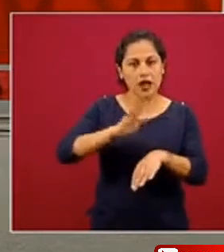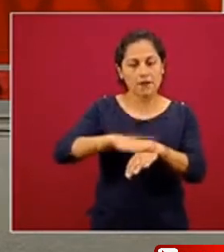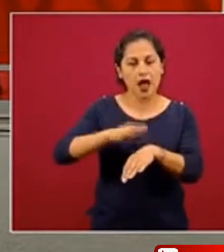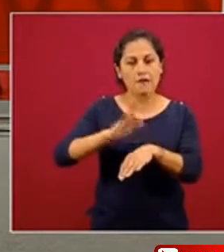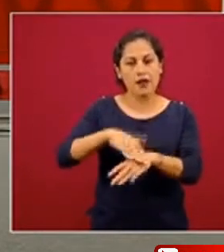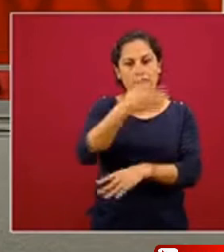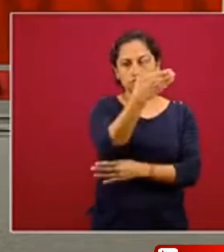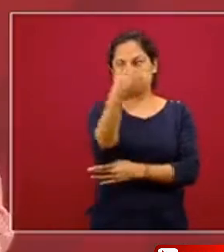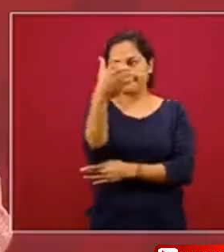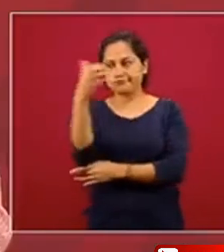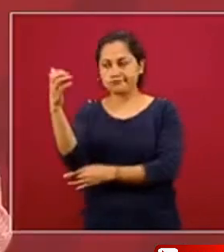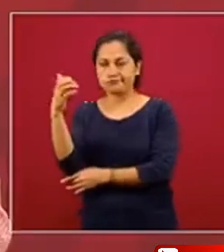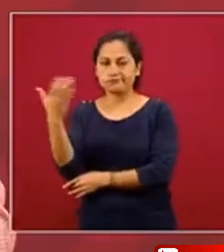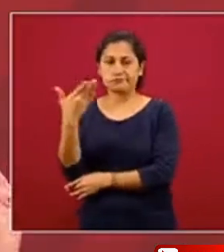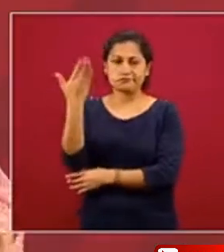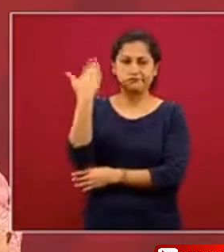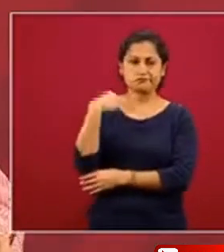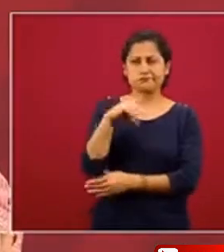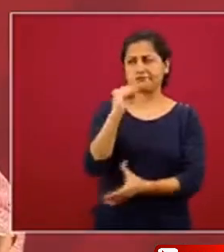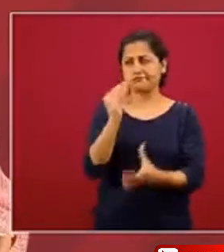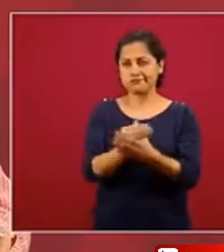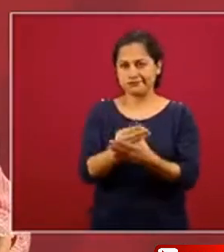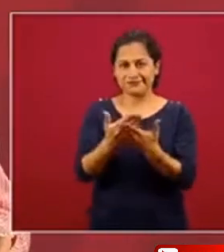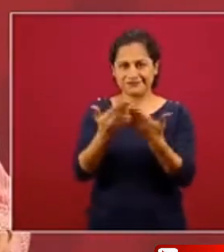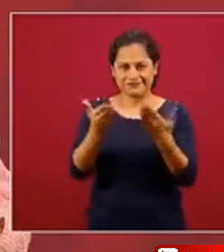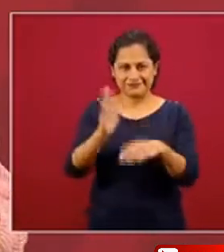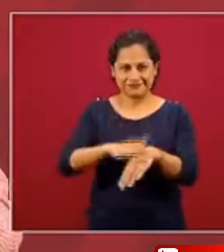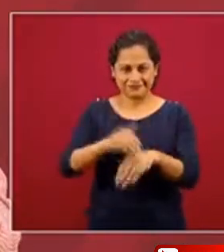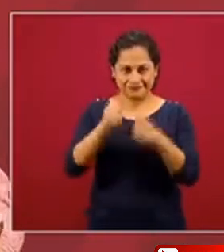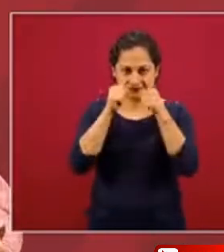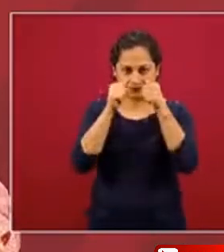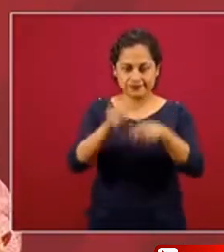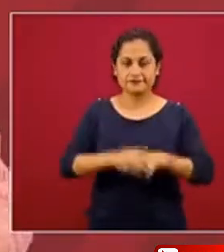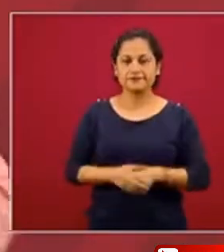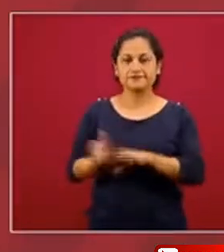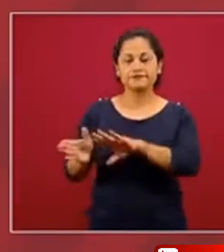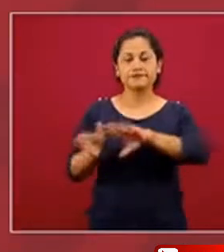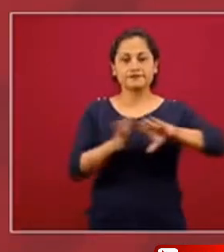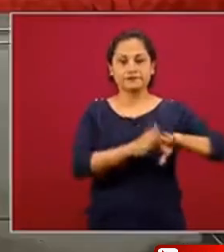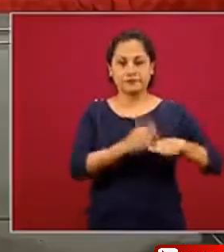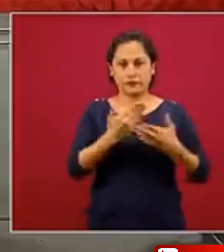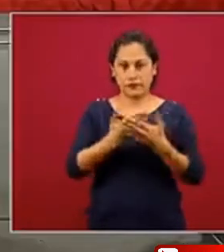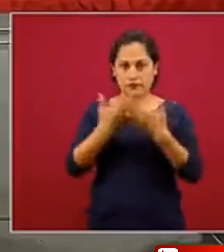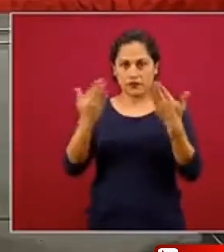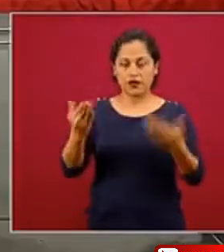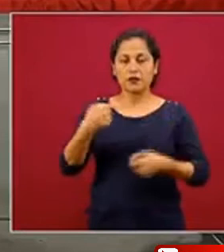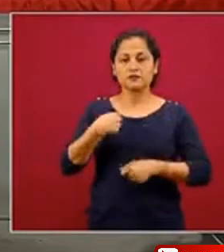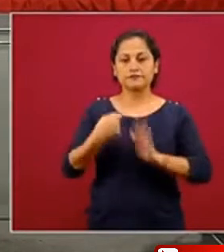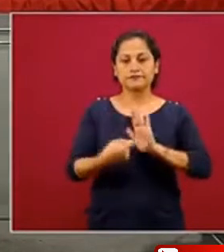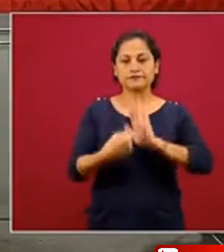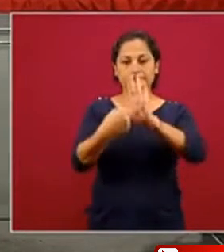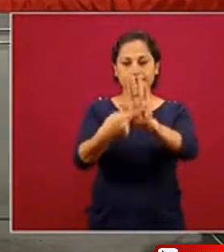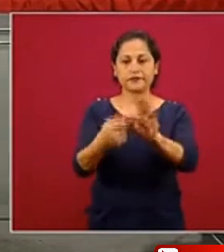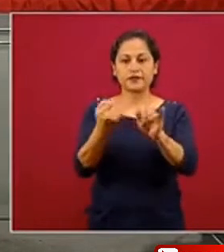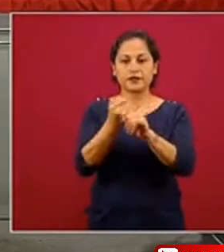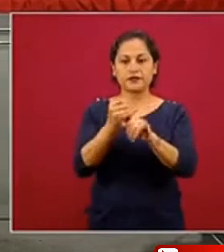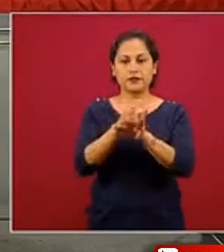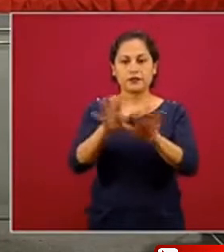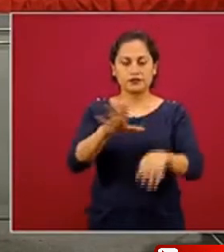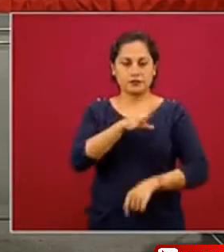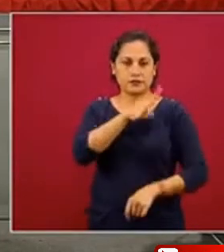económicamente marginadas. Vamos a pasar al segundo elemento, que es el informe técnico. Me voy a parar, esta vez lo voy a presentar